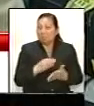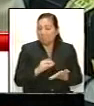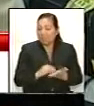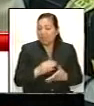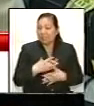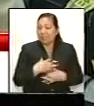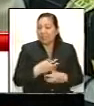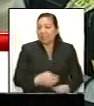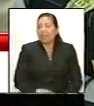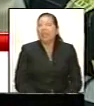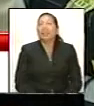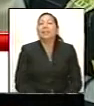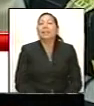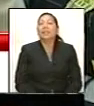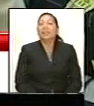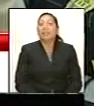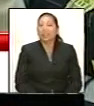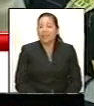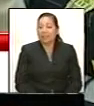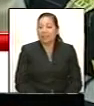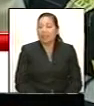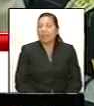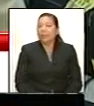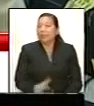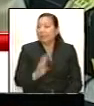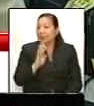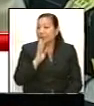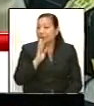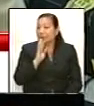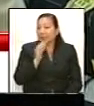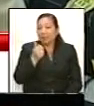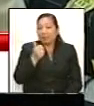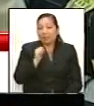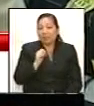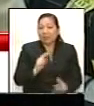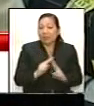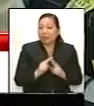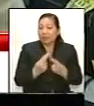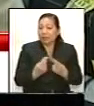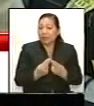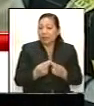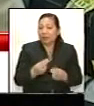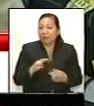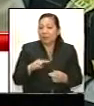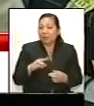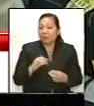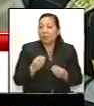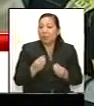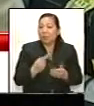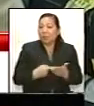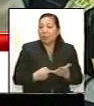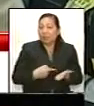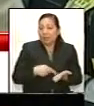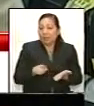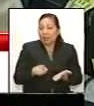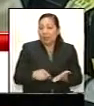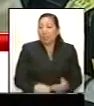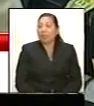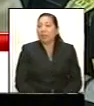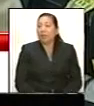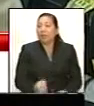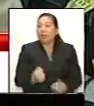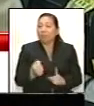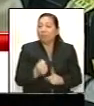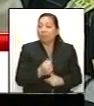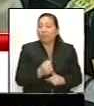interesante. Y finalmente, comentar que ayer ha habido una reunión en el MIM, justamente porque van a lanzar una campaña contra el